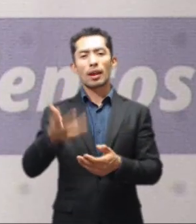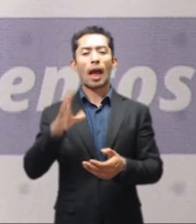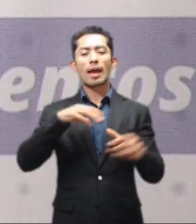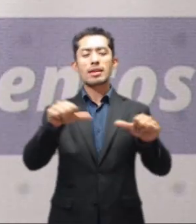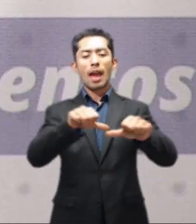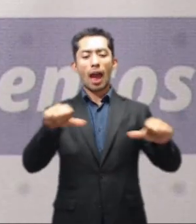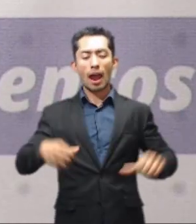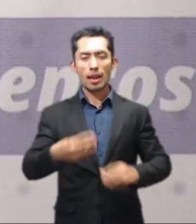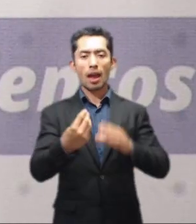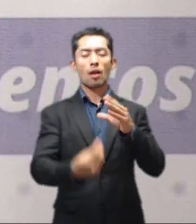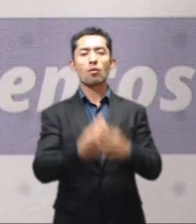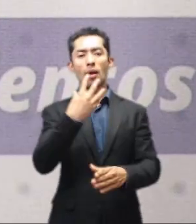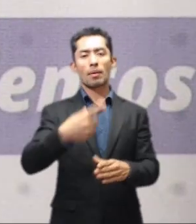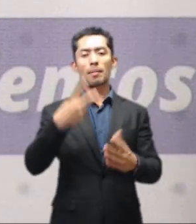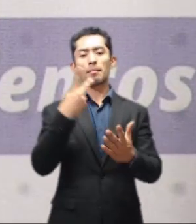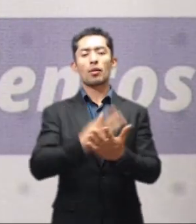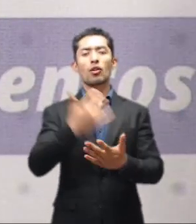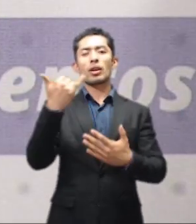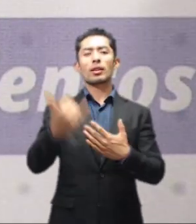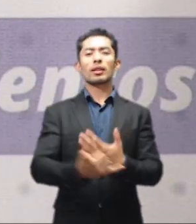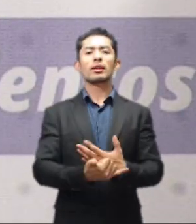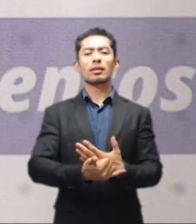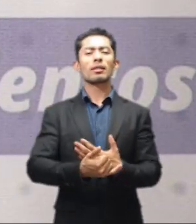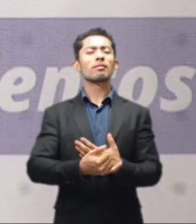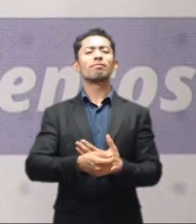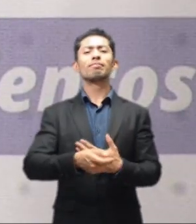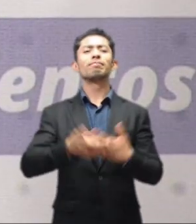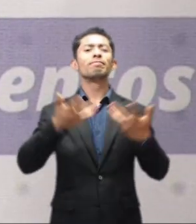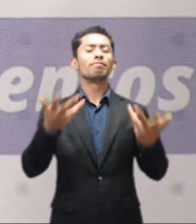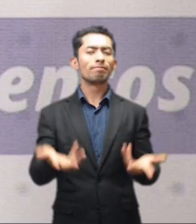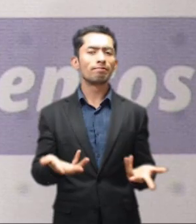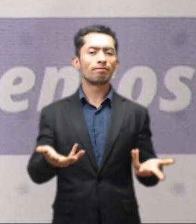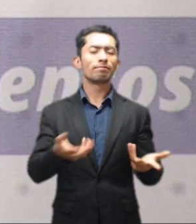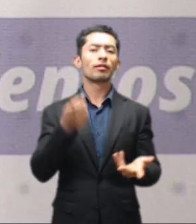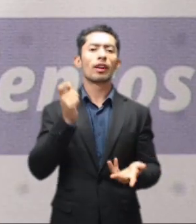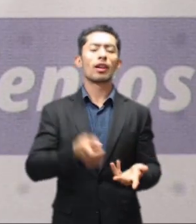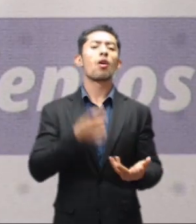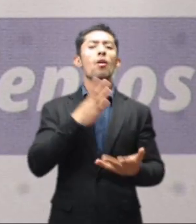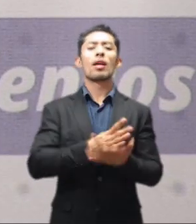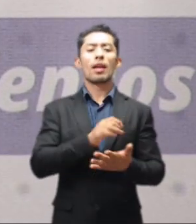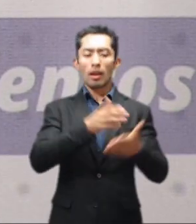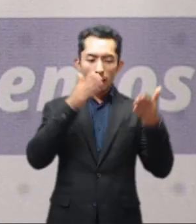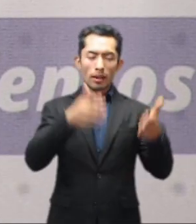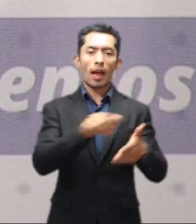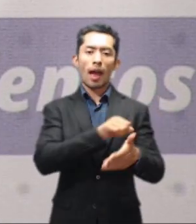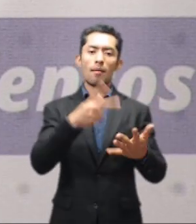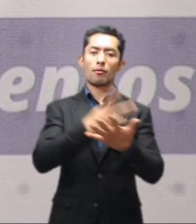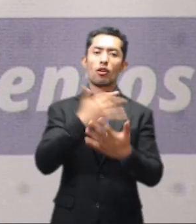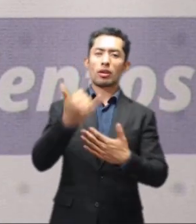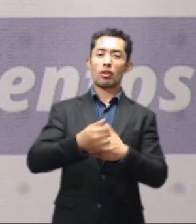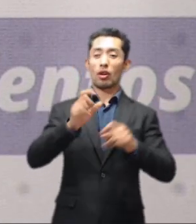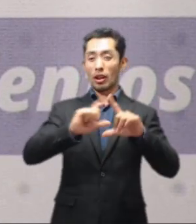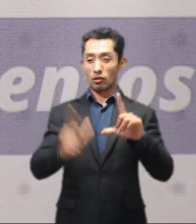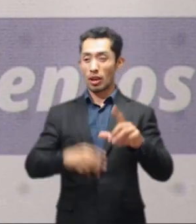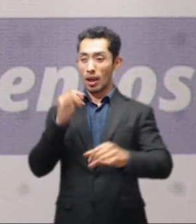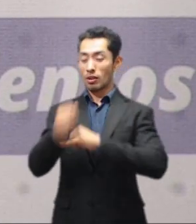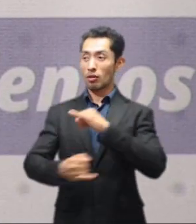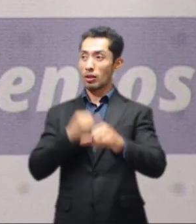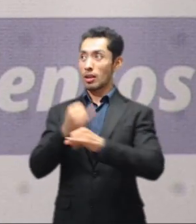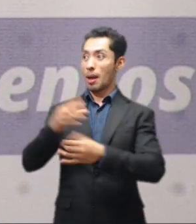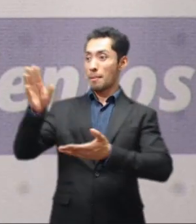área de proyectistas un área en donde solamente se van a dedicar a captar los proyectos nacionales e